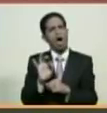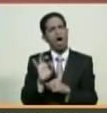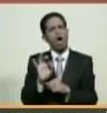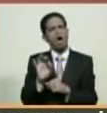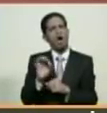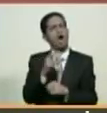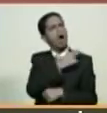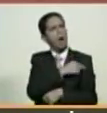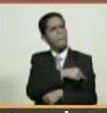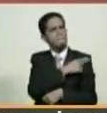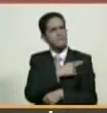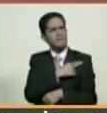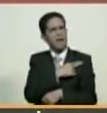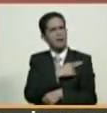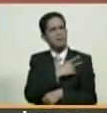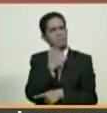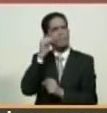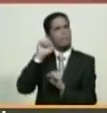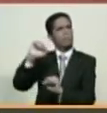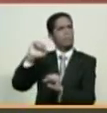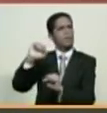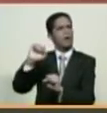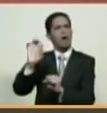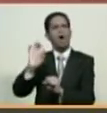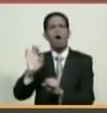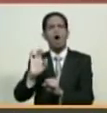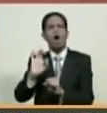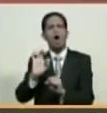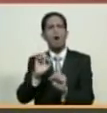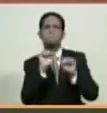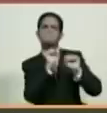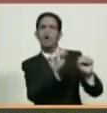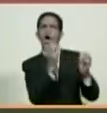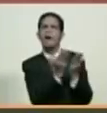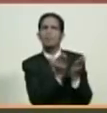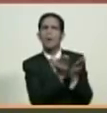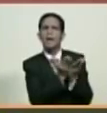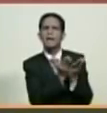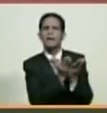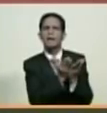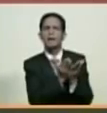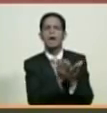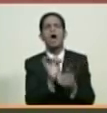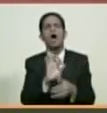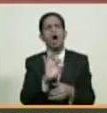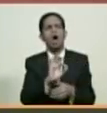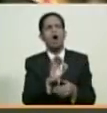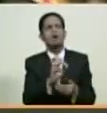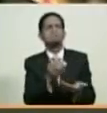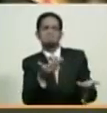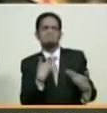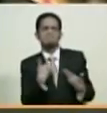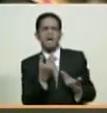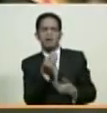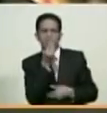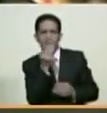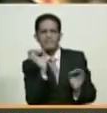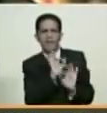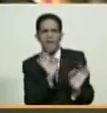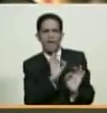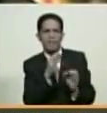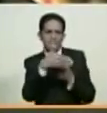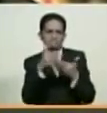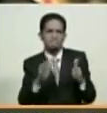de la República, en una escuela, si no les llega todos los meses la caja de CLAP.